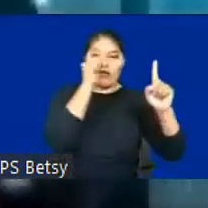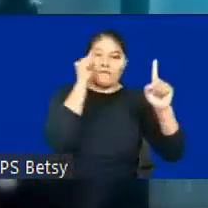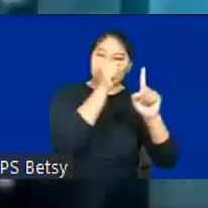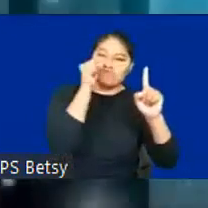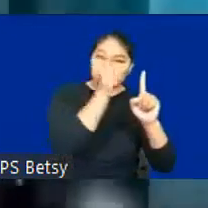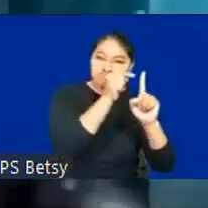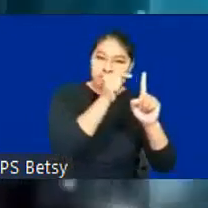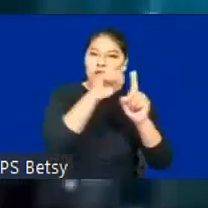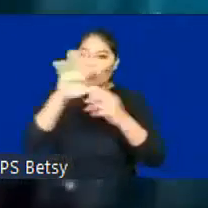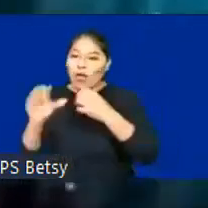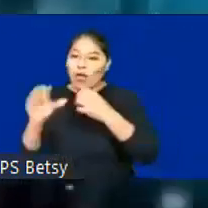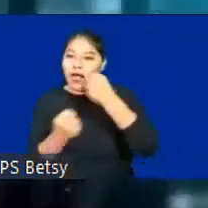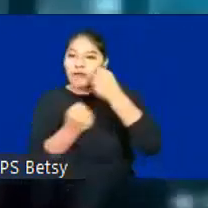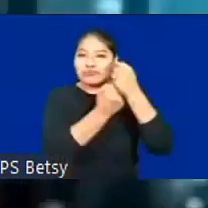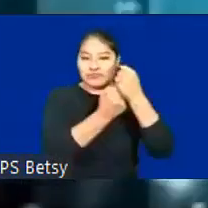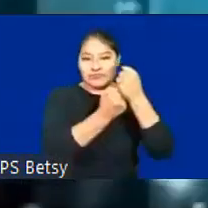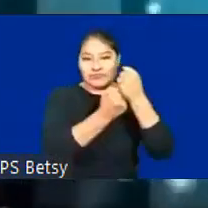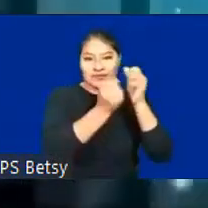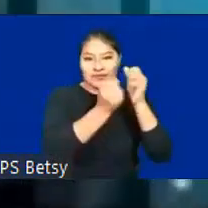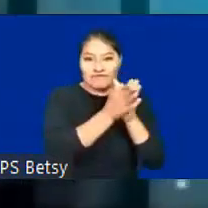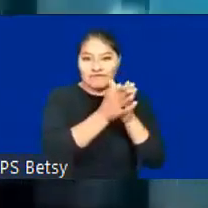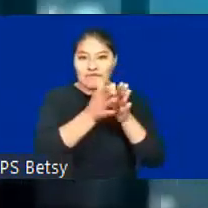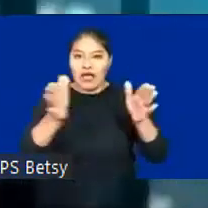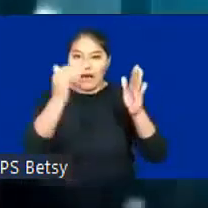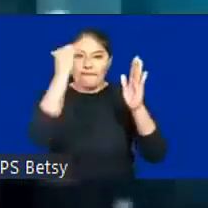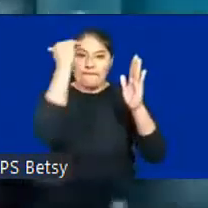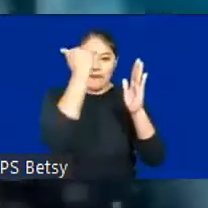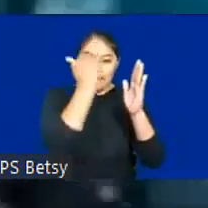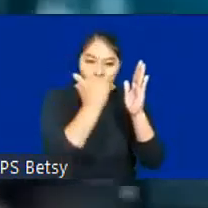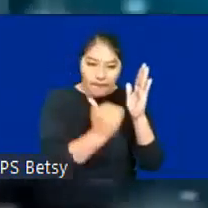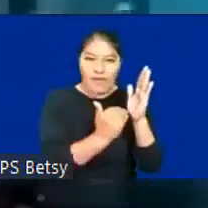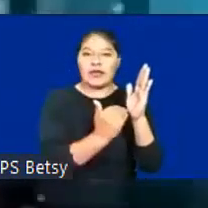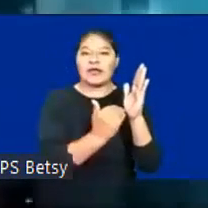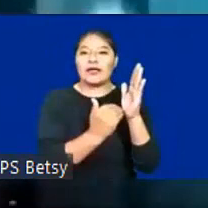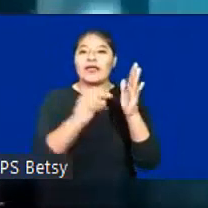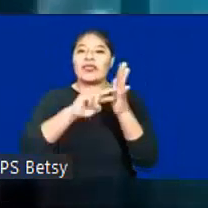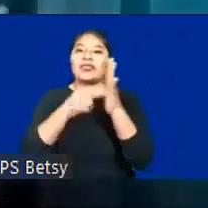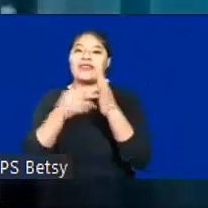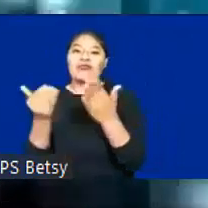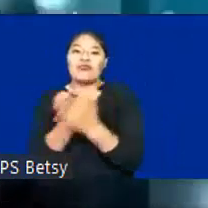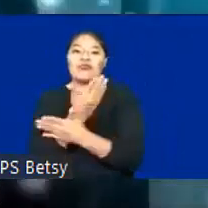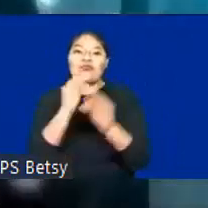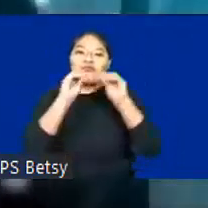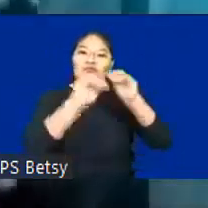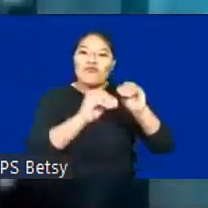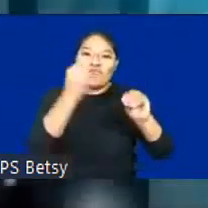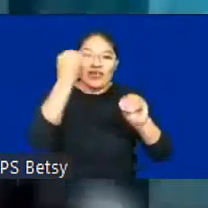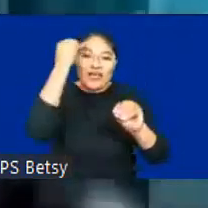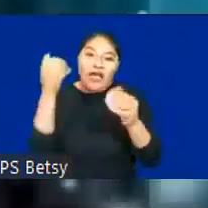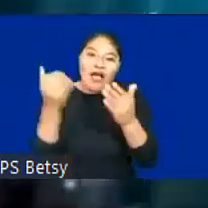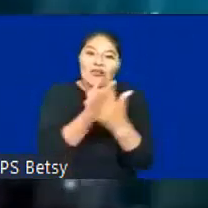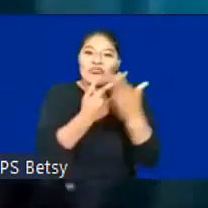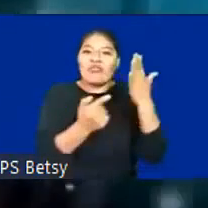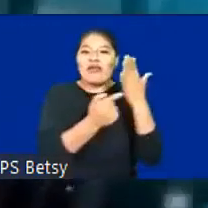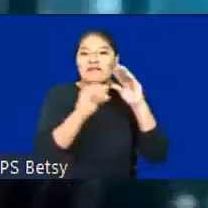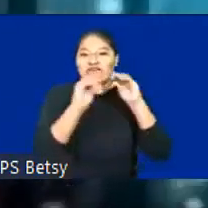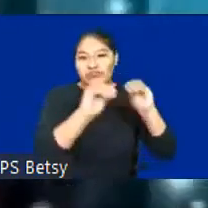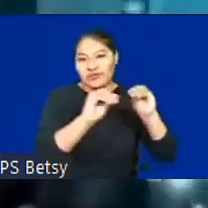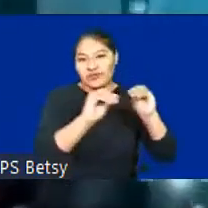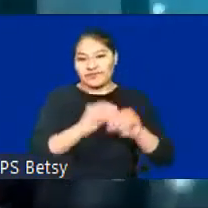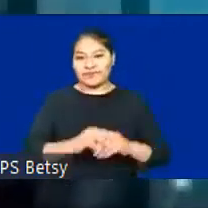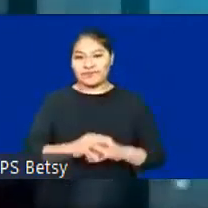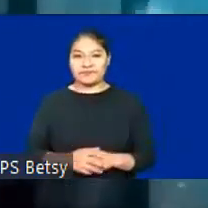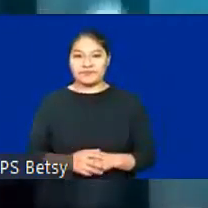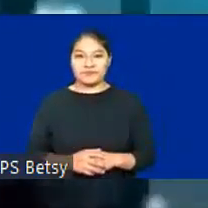lo que quiere lograr la entidad y a su misión como tal. En el caso nuestro, solamente para